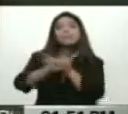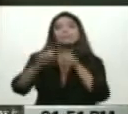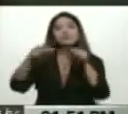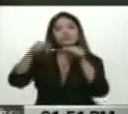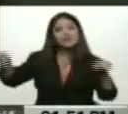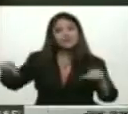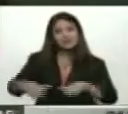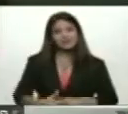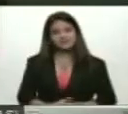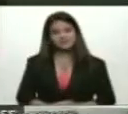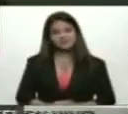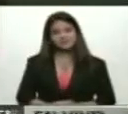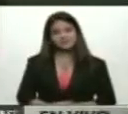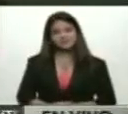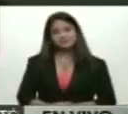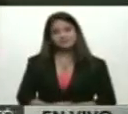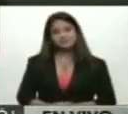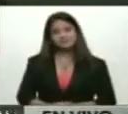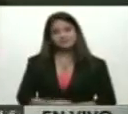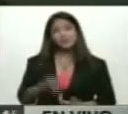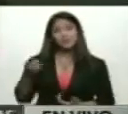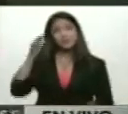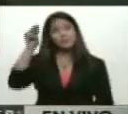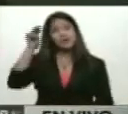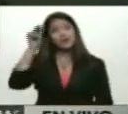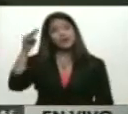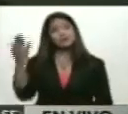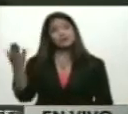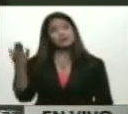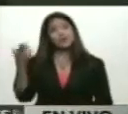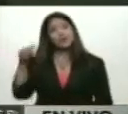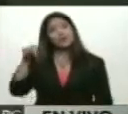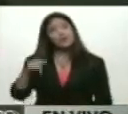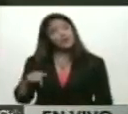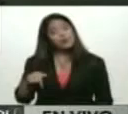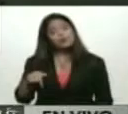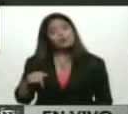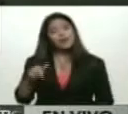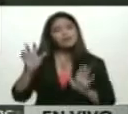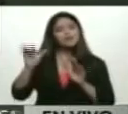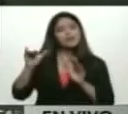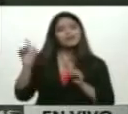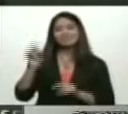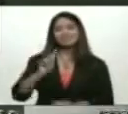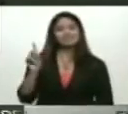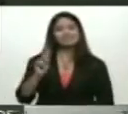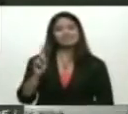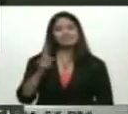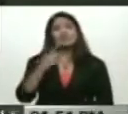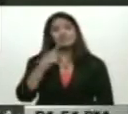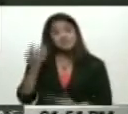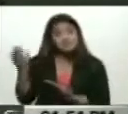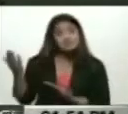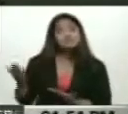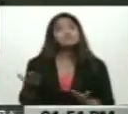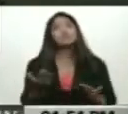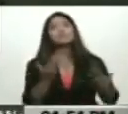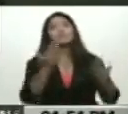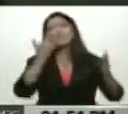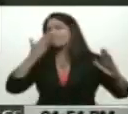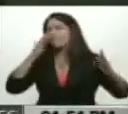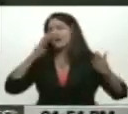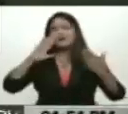quedan anselmo maestro nos corresponde no despedirte sino darte la bienvenida al para